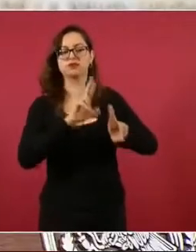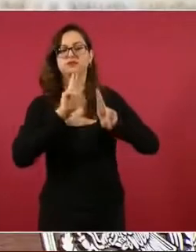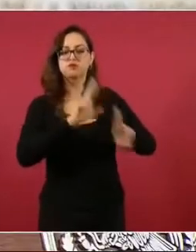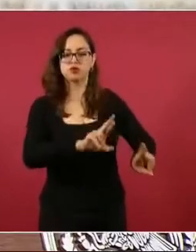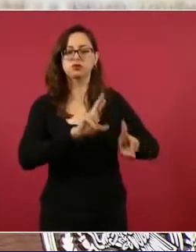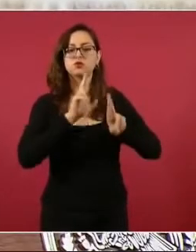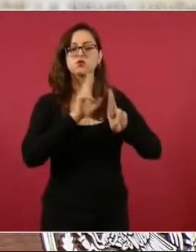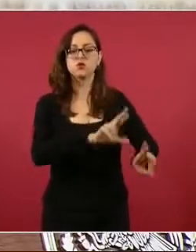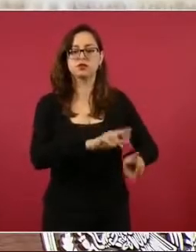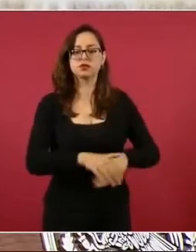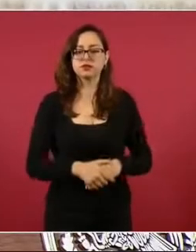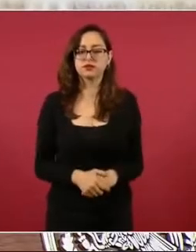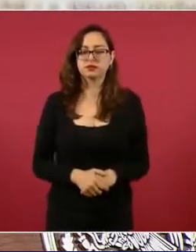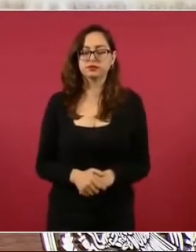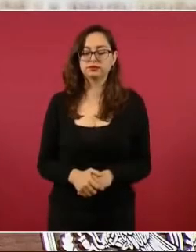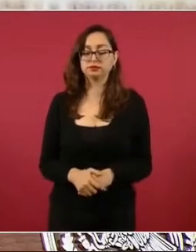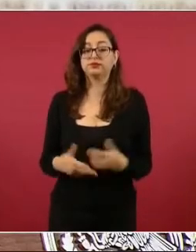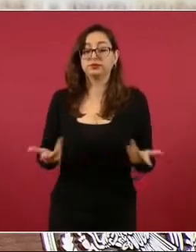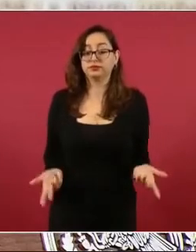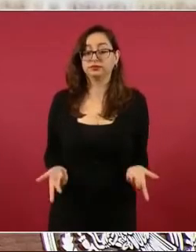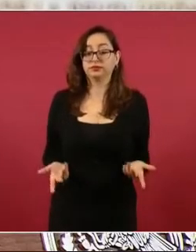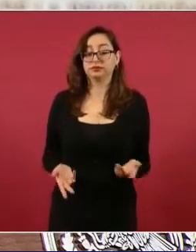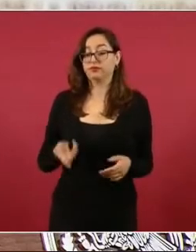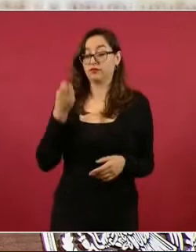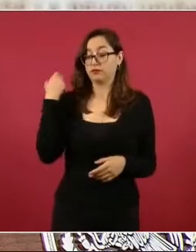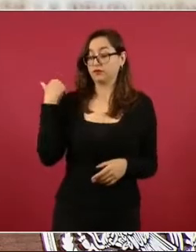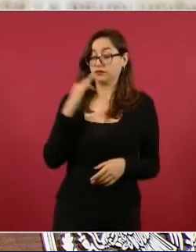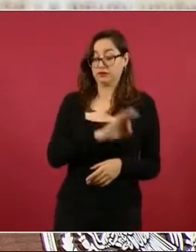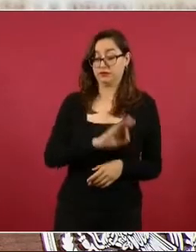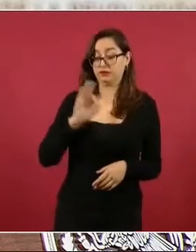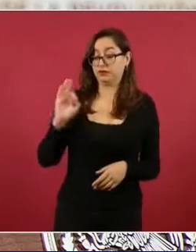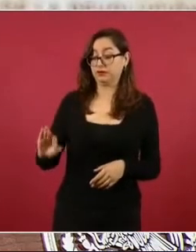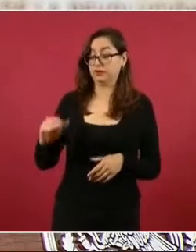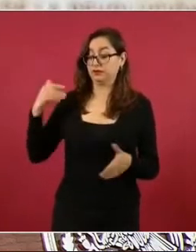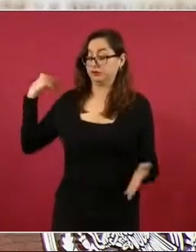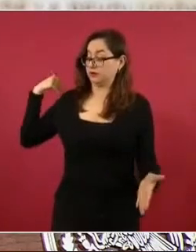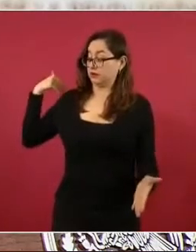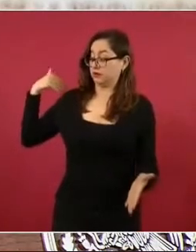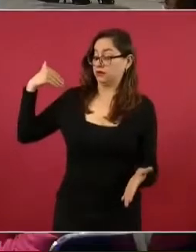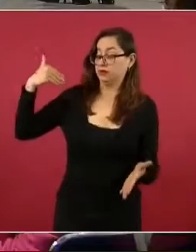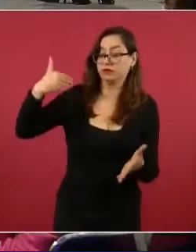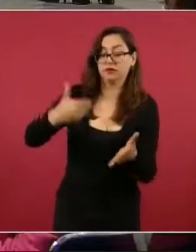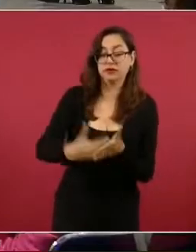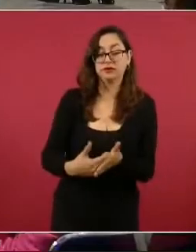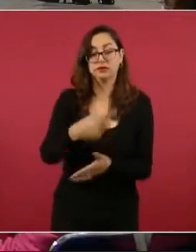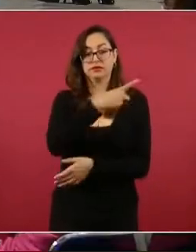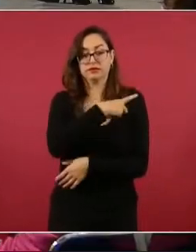Para entrar al ejército, a partir de entonces, se tenía que llenar un cuestionario.